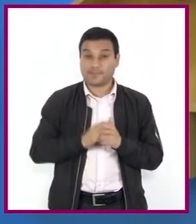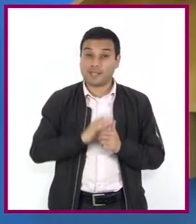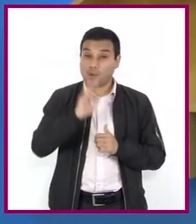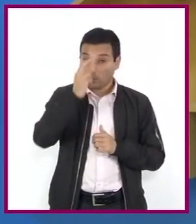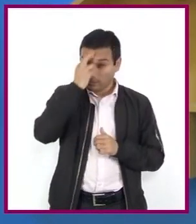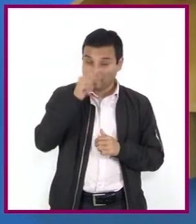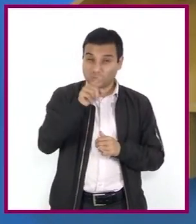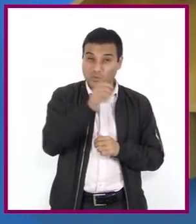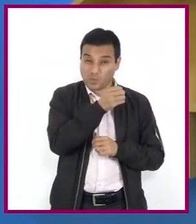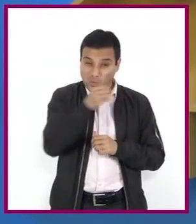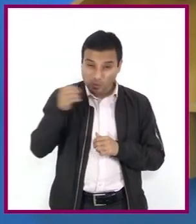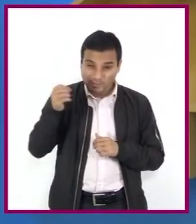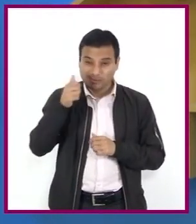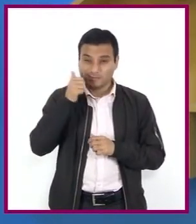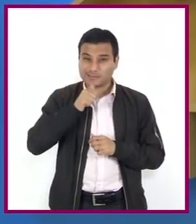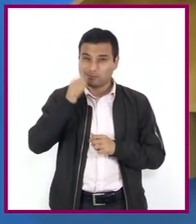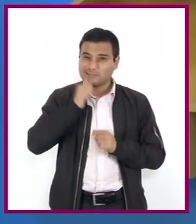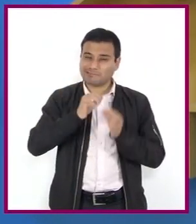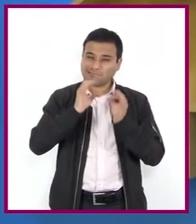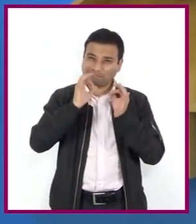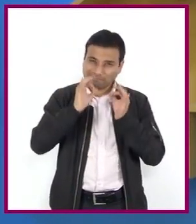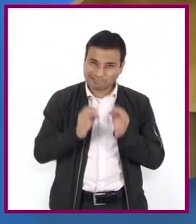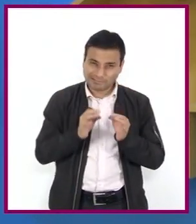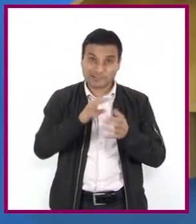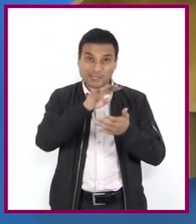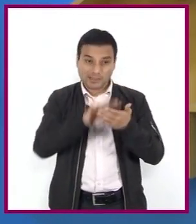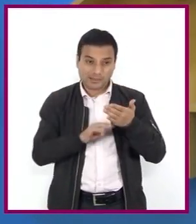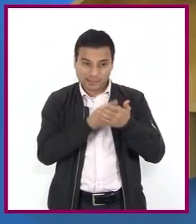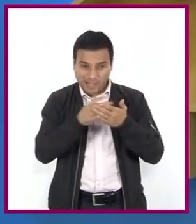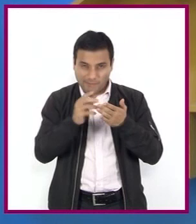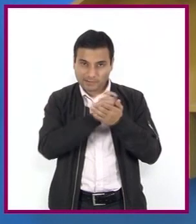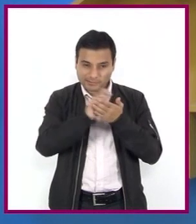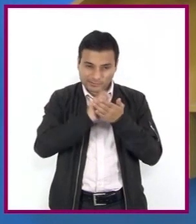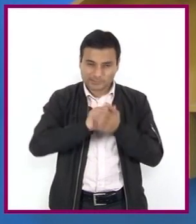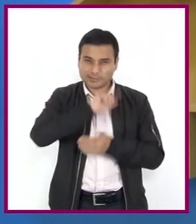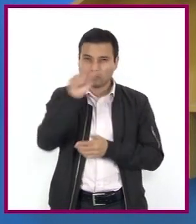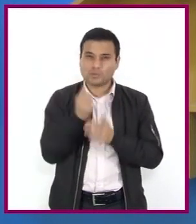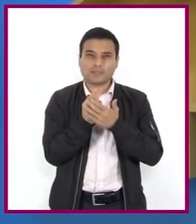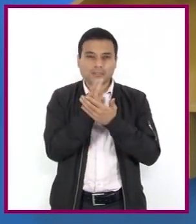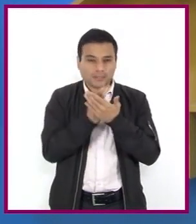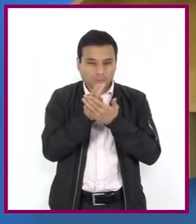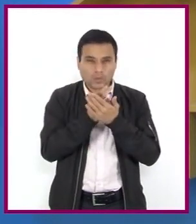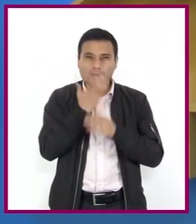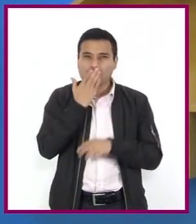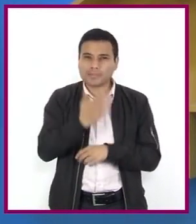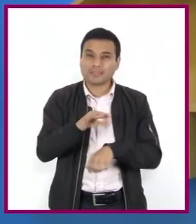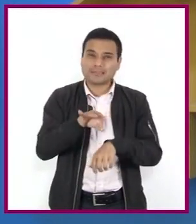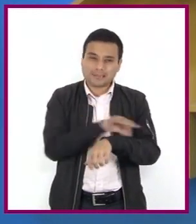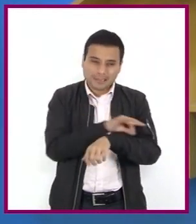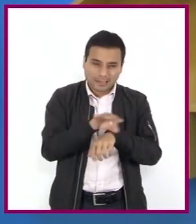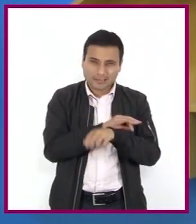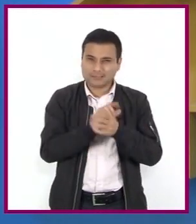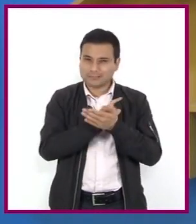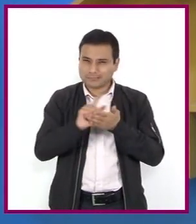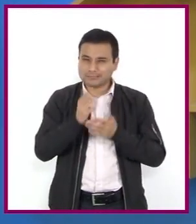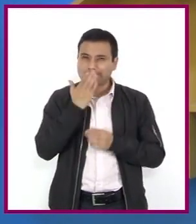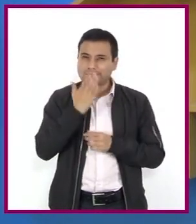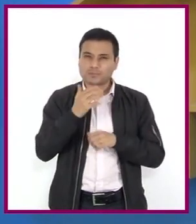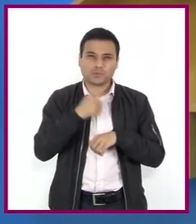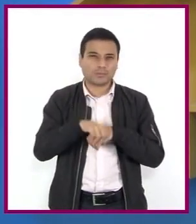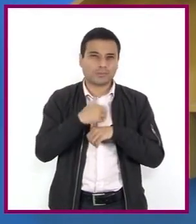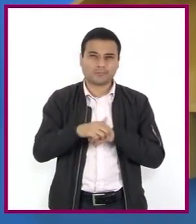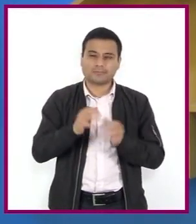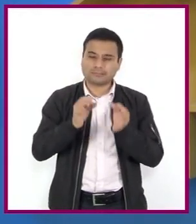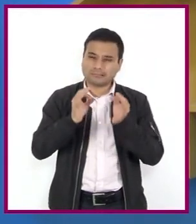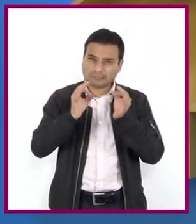y exactitud al hacer la tabulación y hacer gráficas limpias y con regla y con valores correctos para